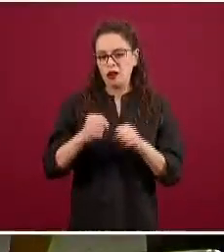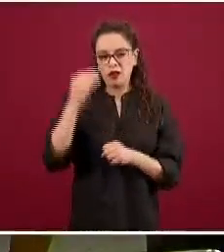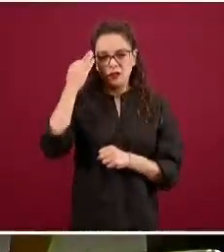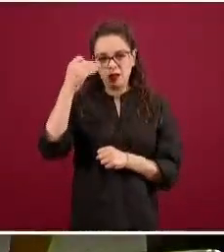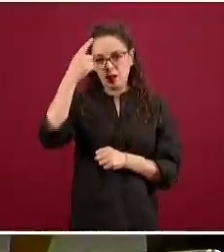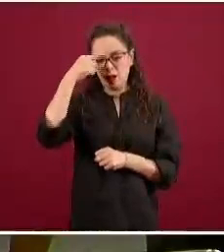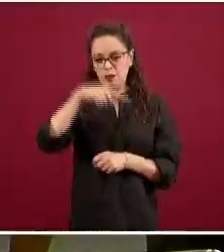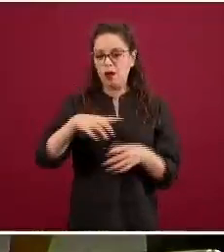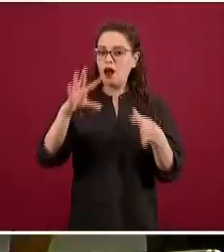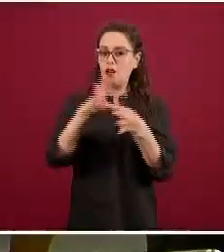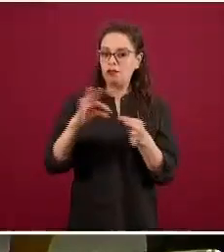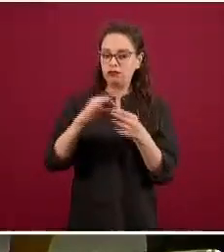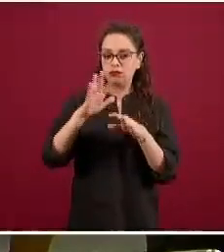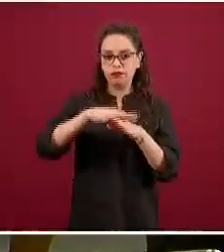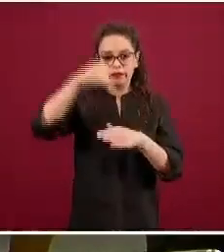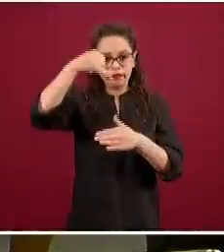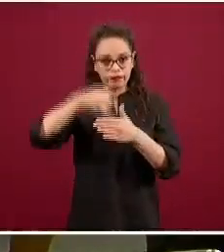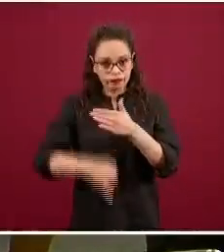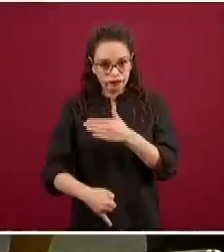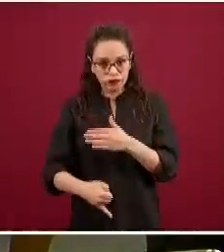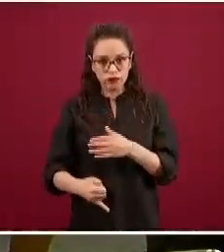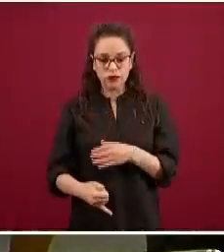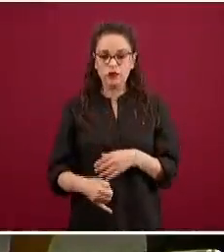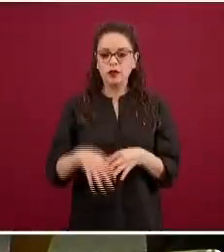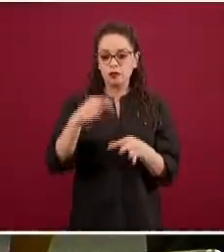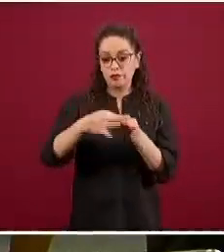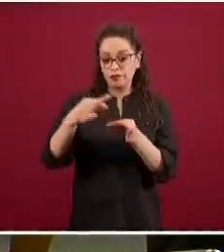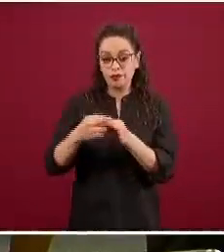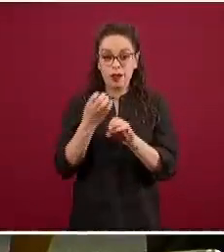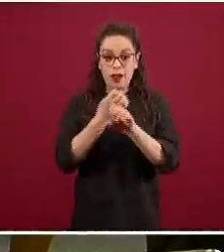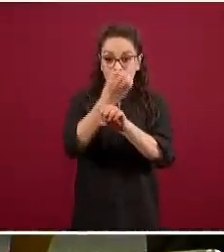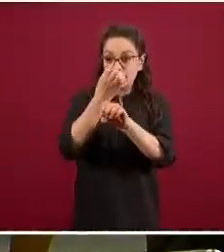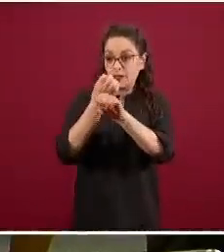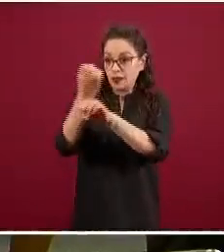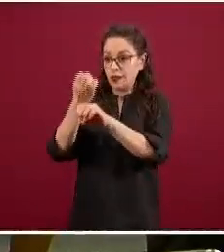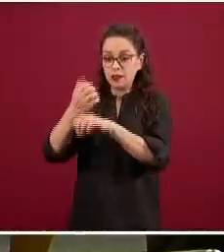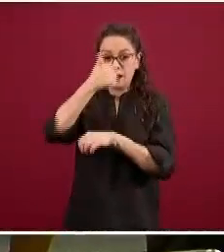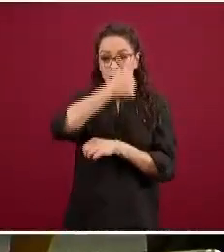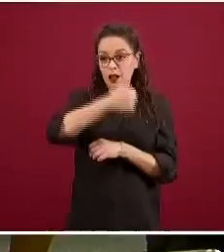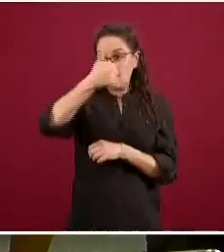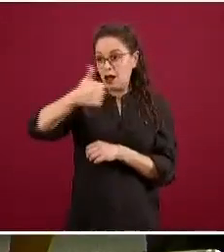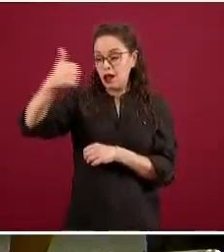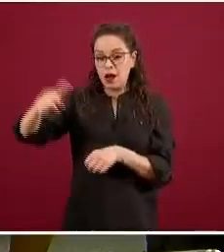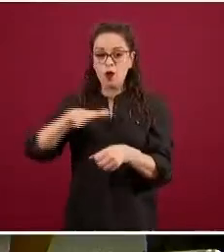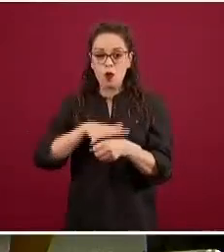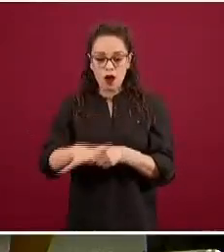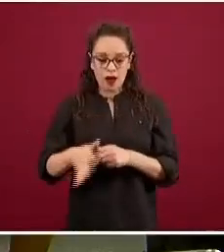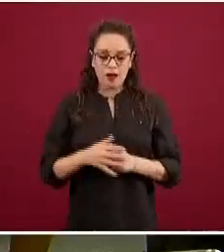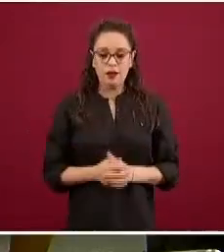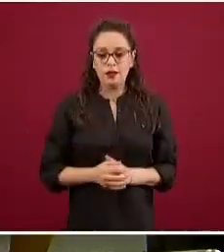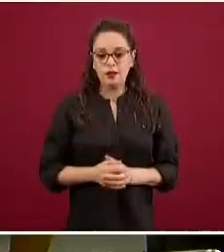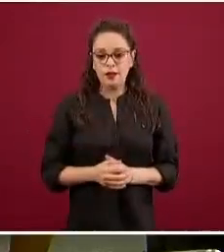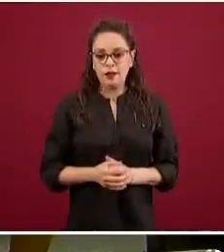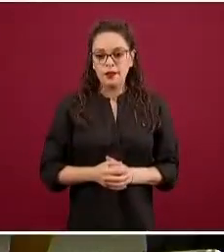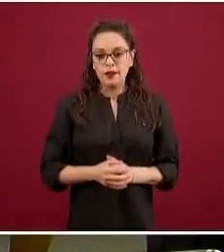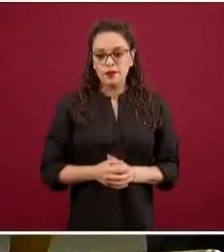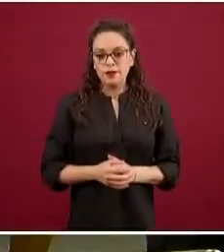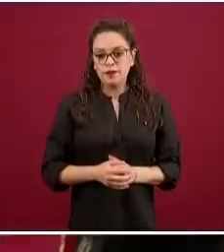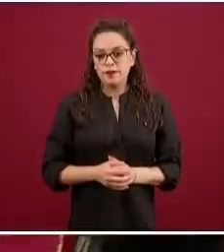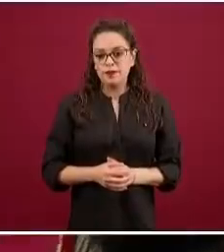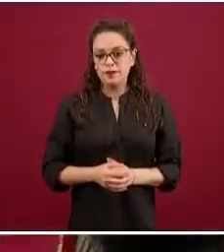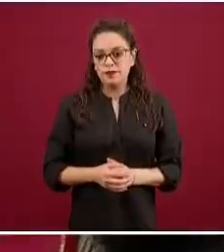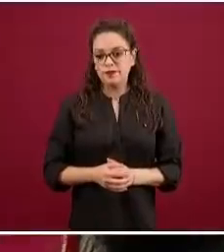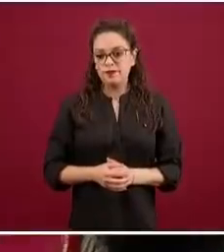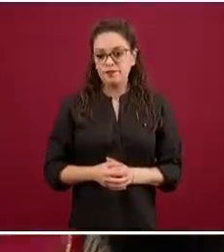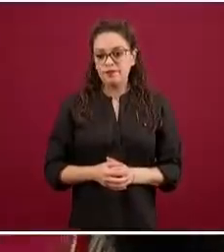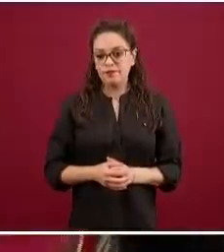tenemos estado por estado. Y habíamos tenido, y seguimos teniendo, esto que había estado